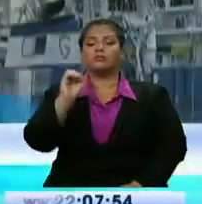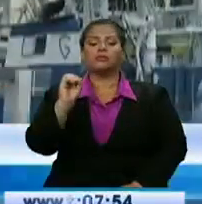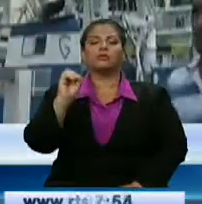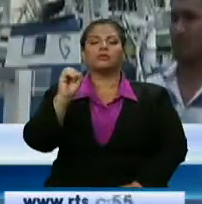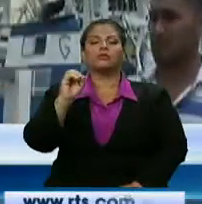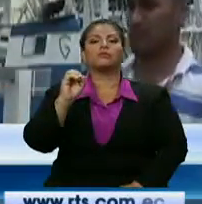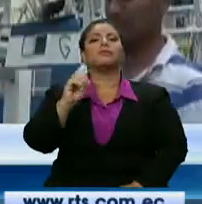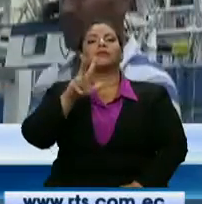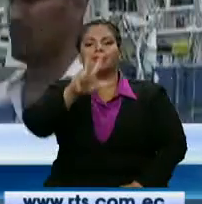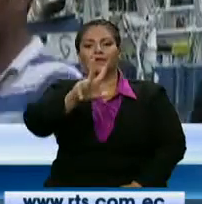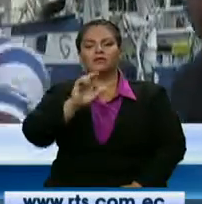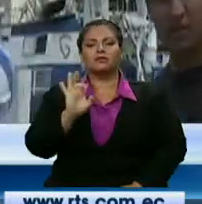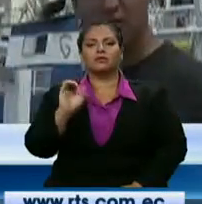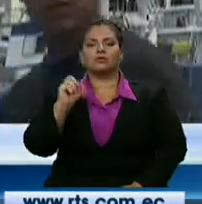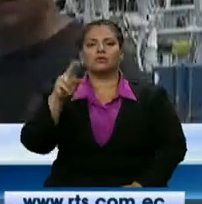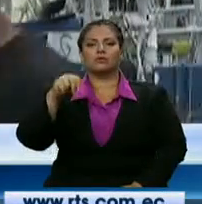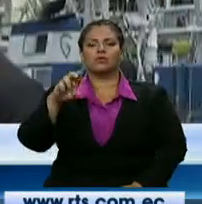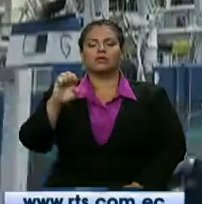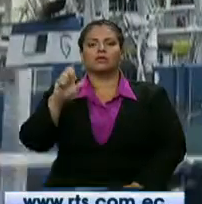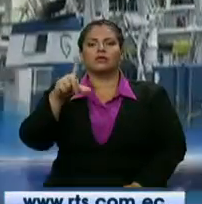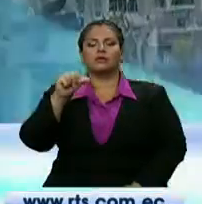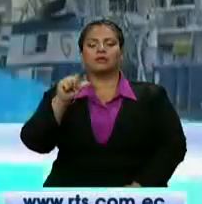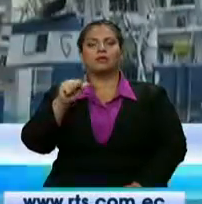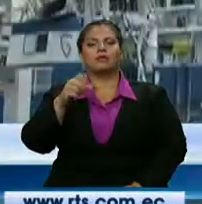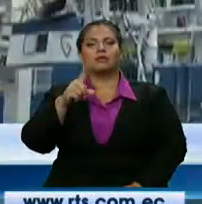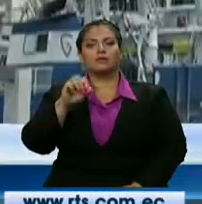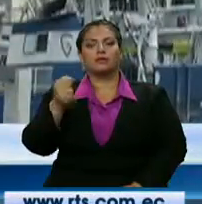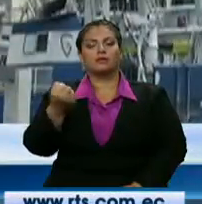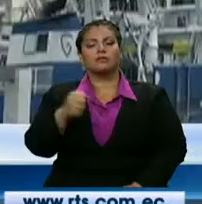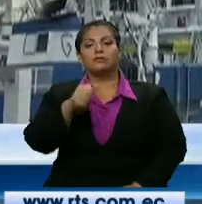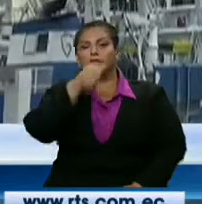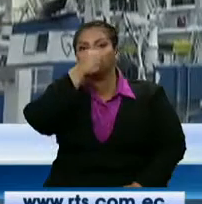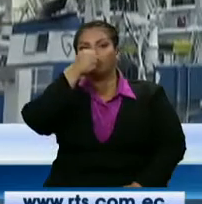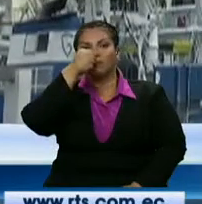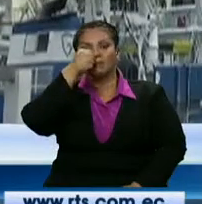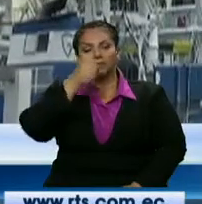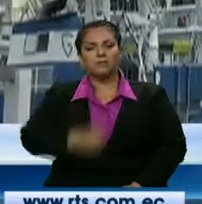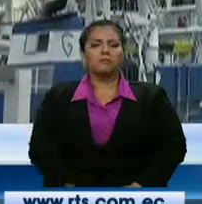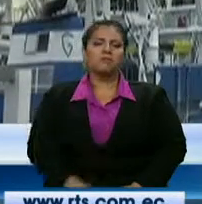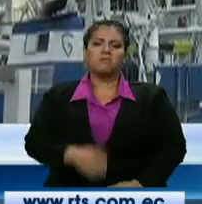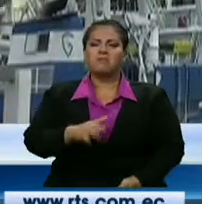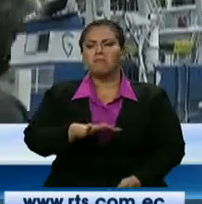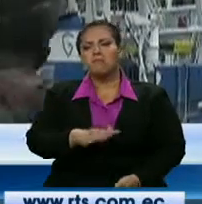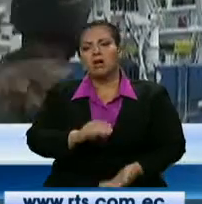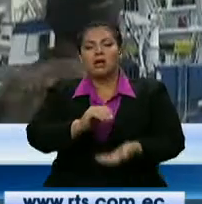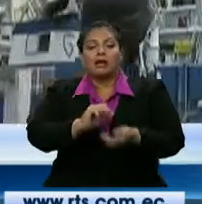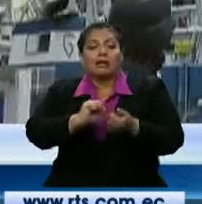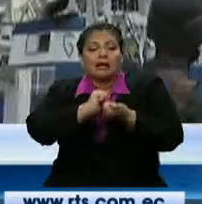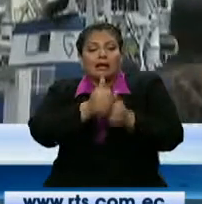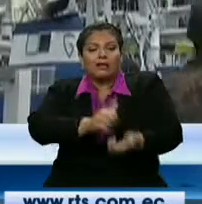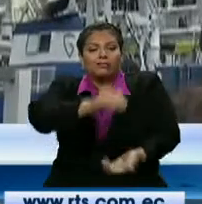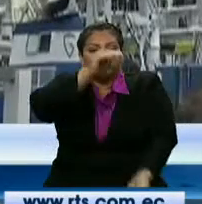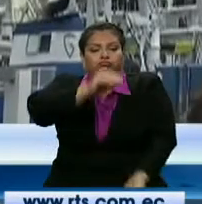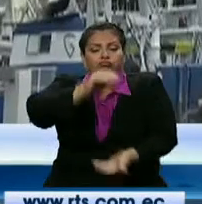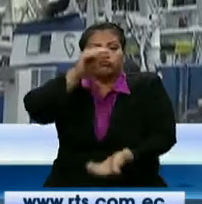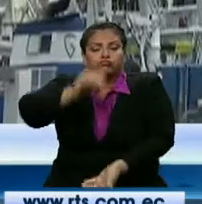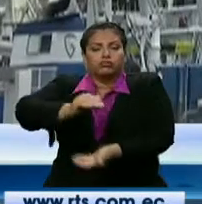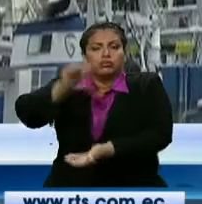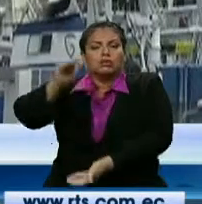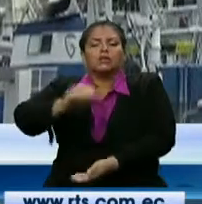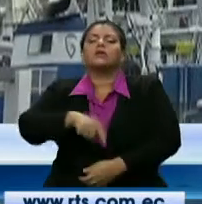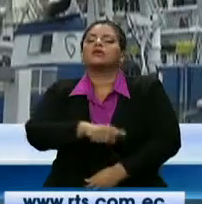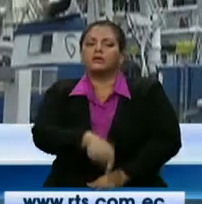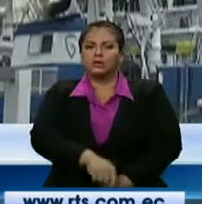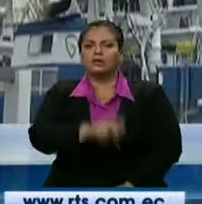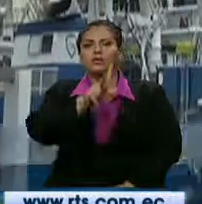Lo que sí sabemos es que hay 100 sacos y en cada uno de estos un aproximado de 35 kilos. Podríamos pensar en unas 3